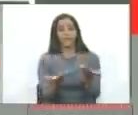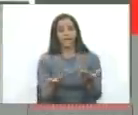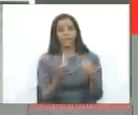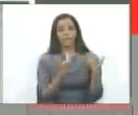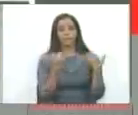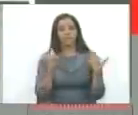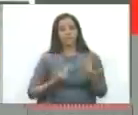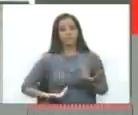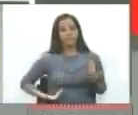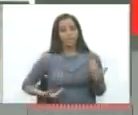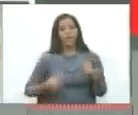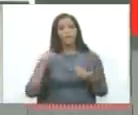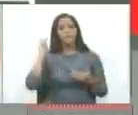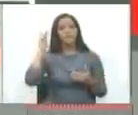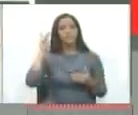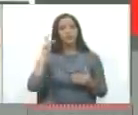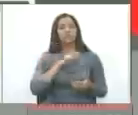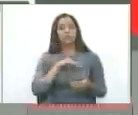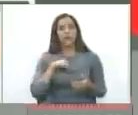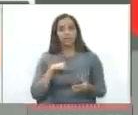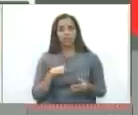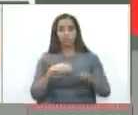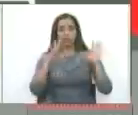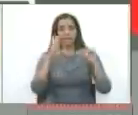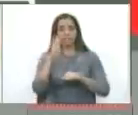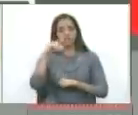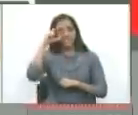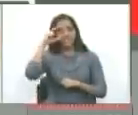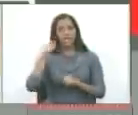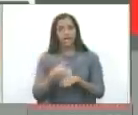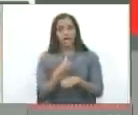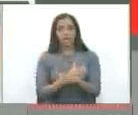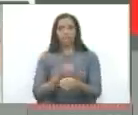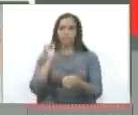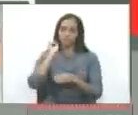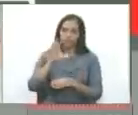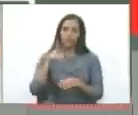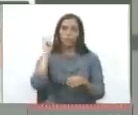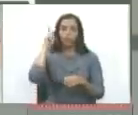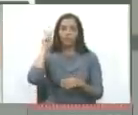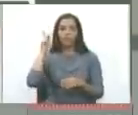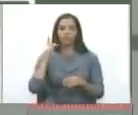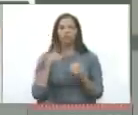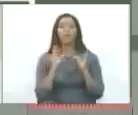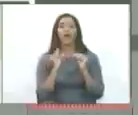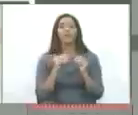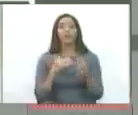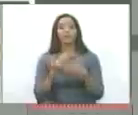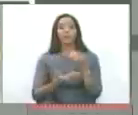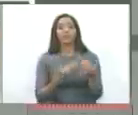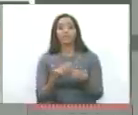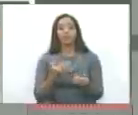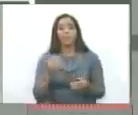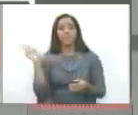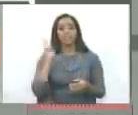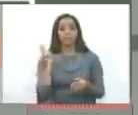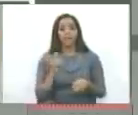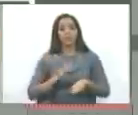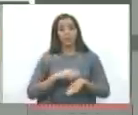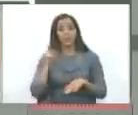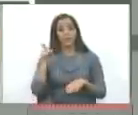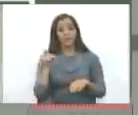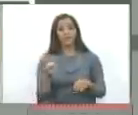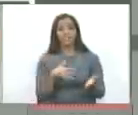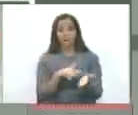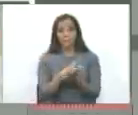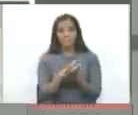si nos daban, nos decían, con 14 días de anticipación le mandamos los profesores para hablar del proceso venezolano, porque para ellos lo que está